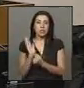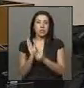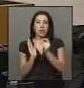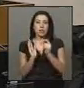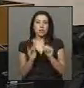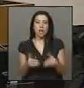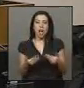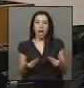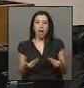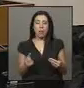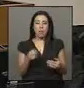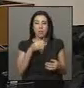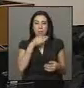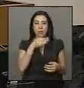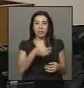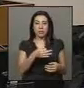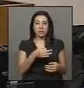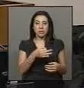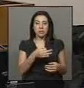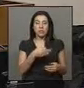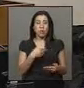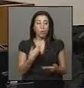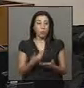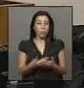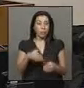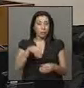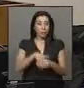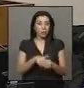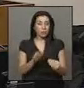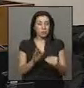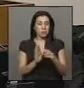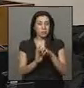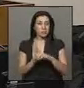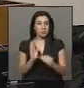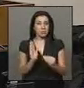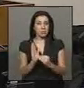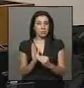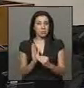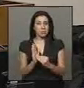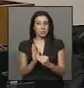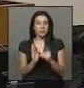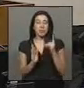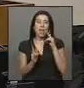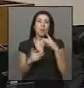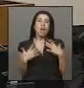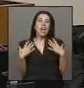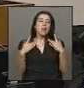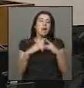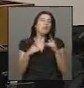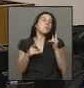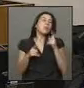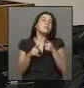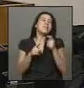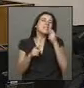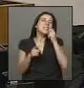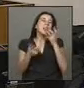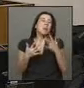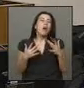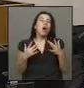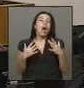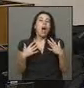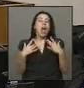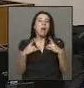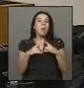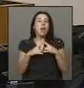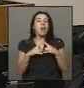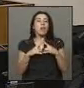Hoy podemos decir, cuando votemos este proyecto favorablemente, que tenemos un traje un poco mejor que reconoce el